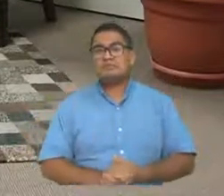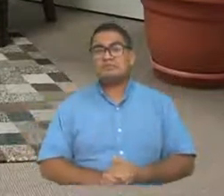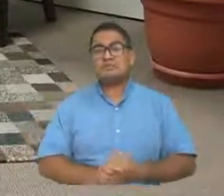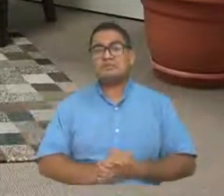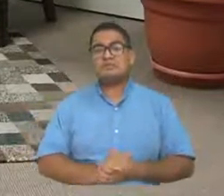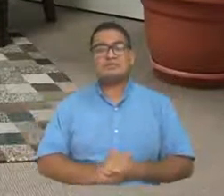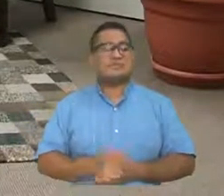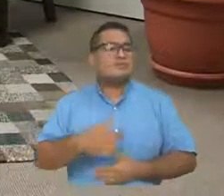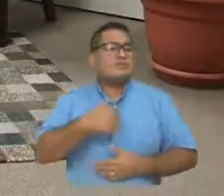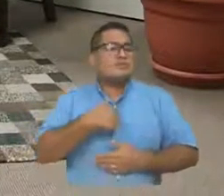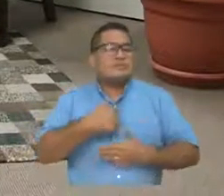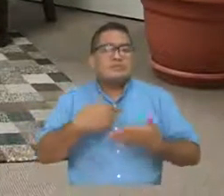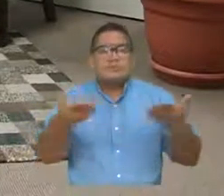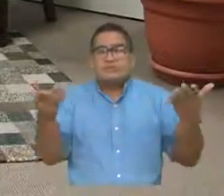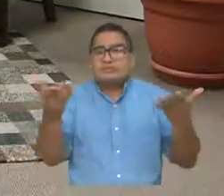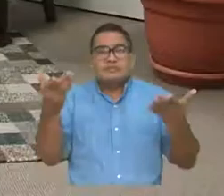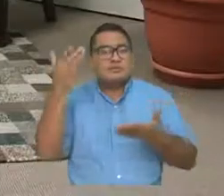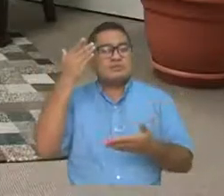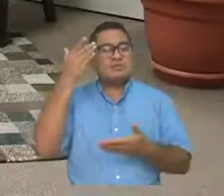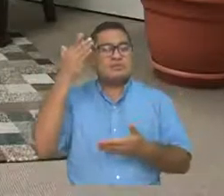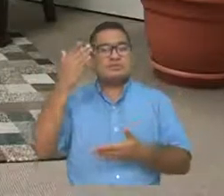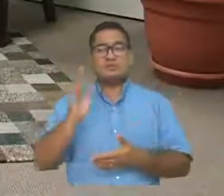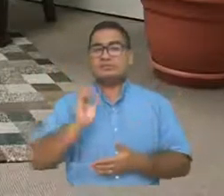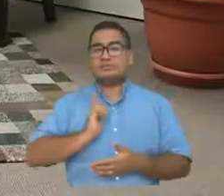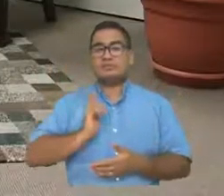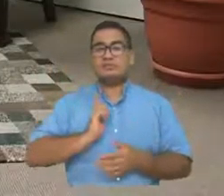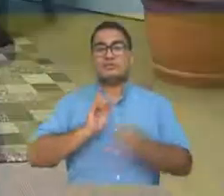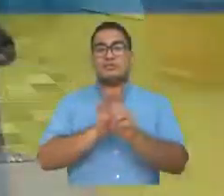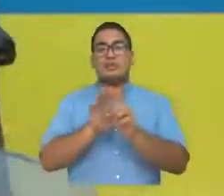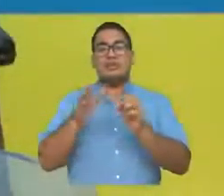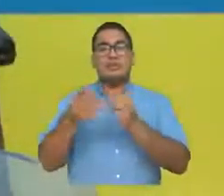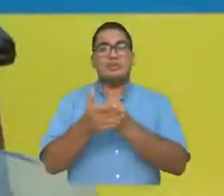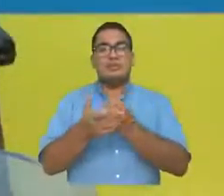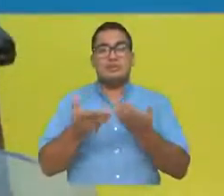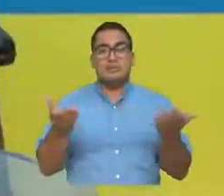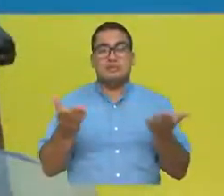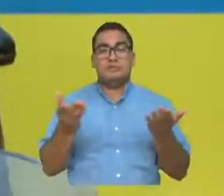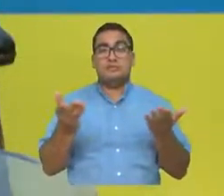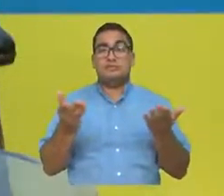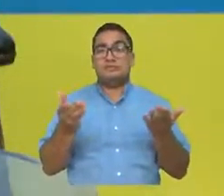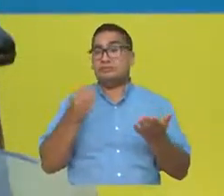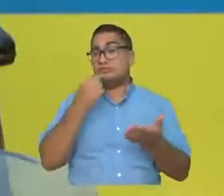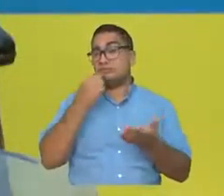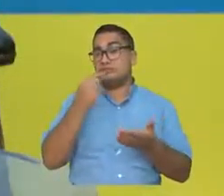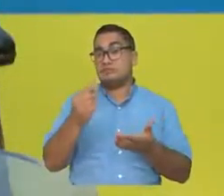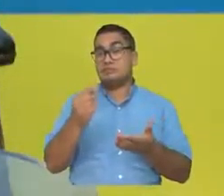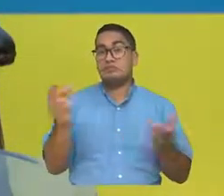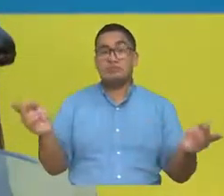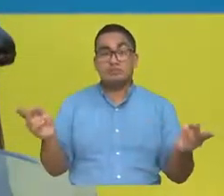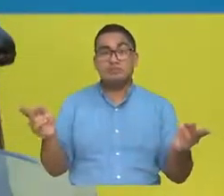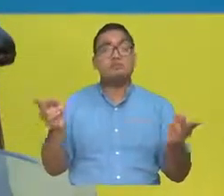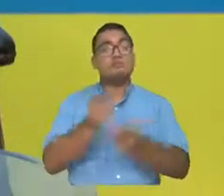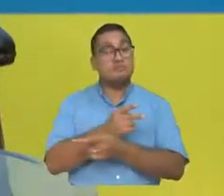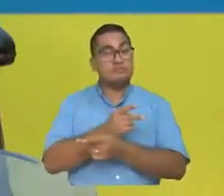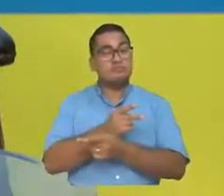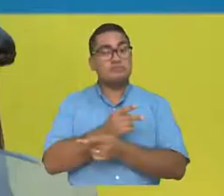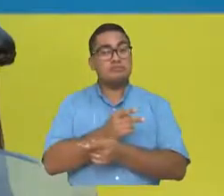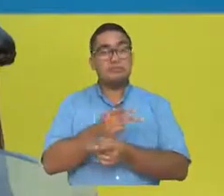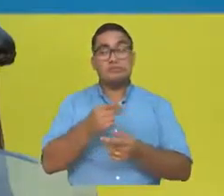tengo problemas respiratorios. Y más, incluso no he perdido ni el sabor,